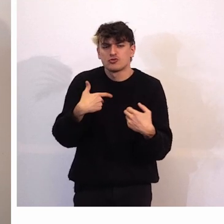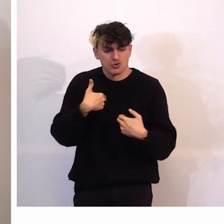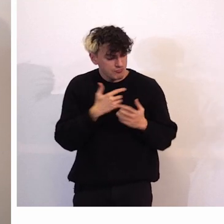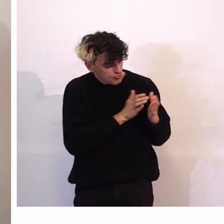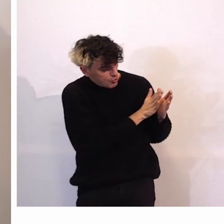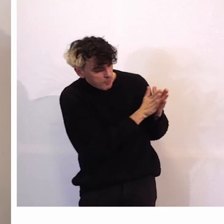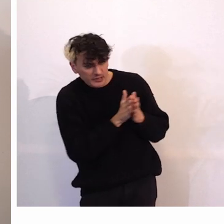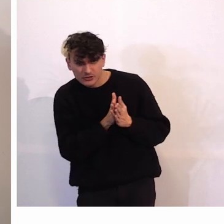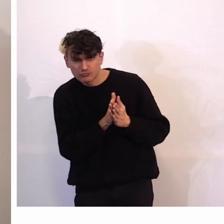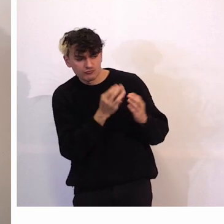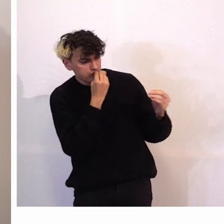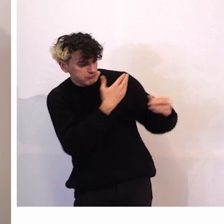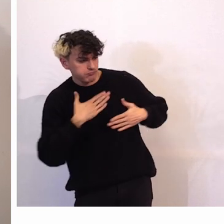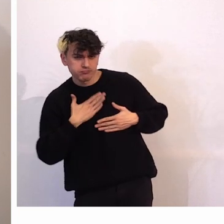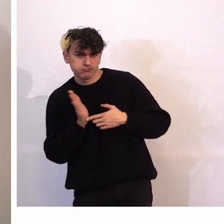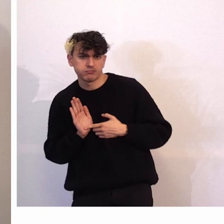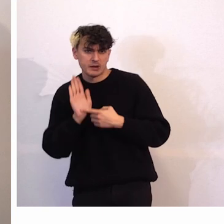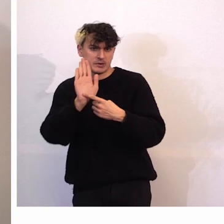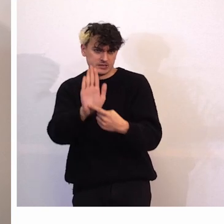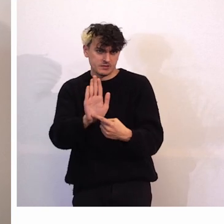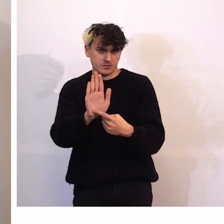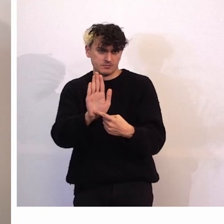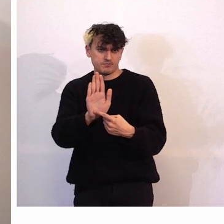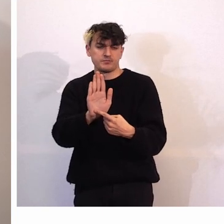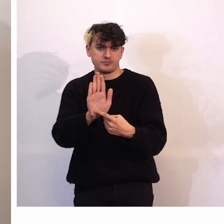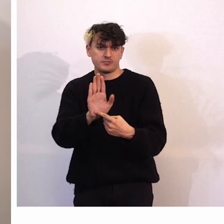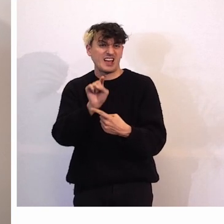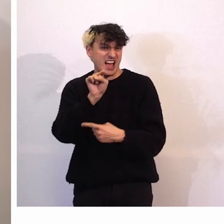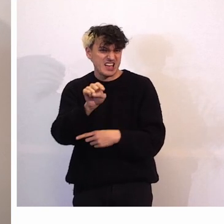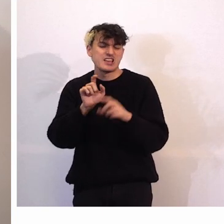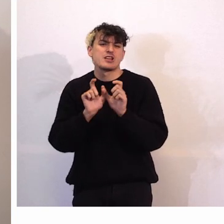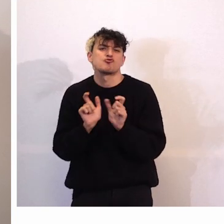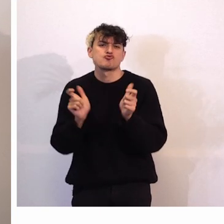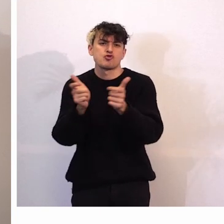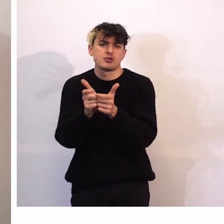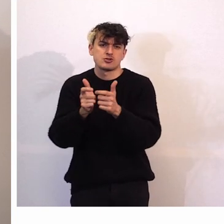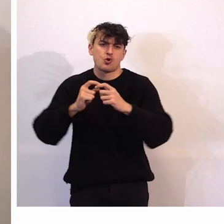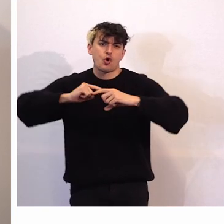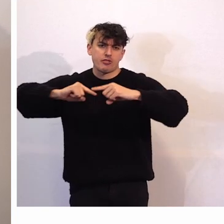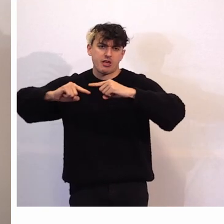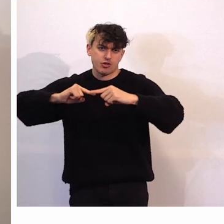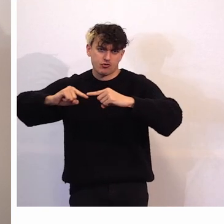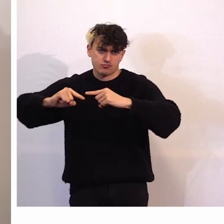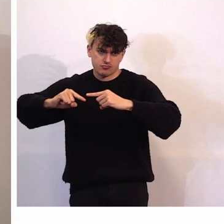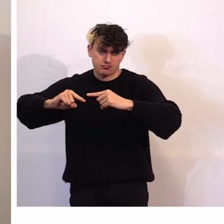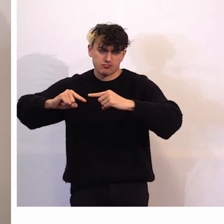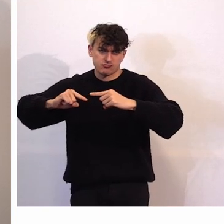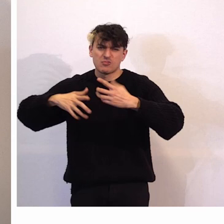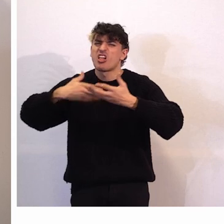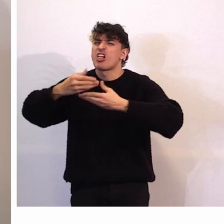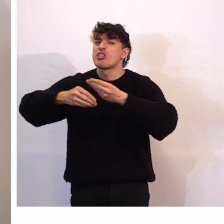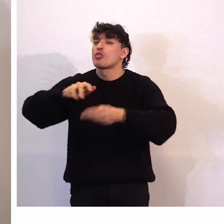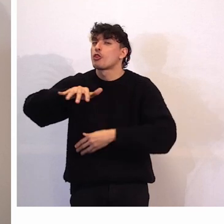mis compañeros en las reuniones de coordinación que se hacían en